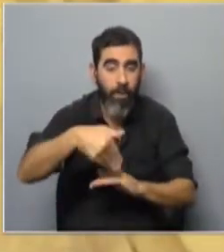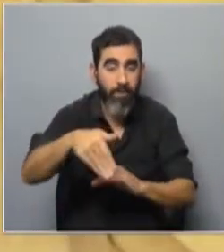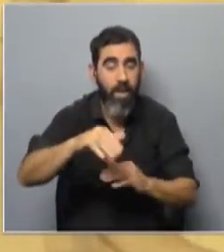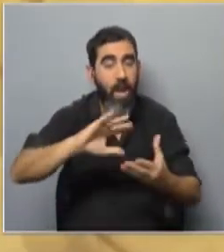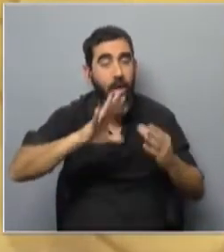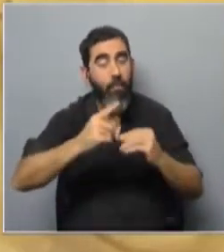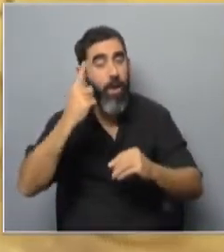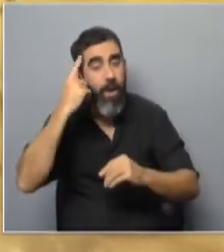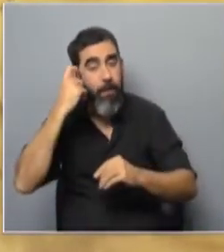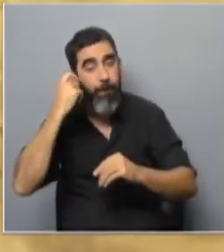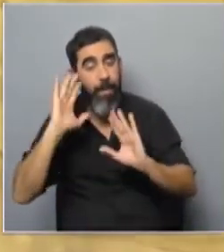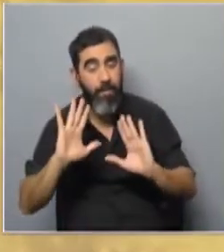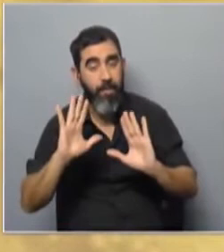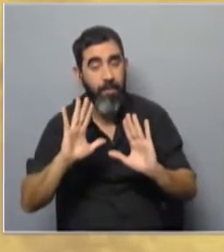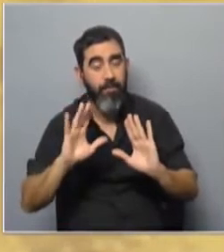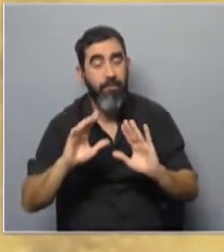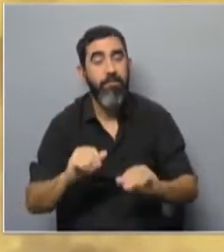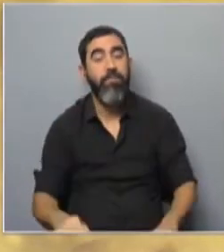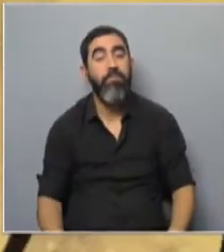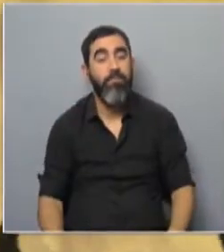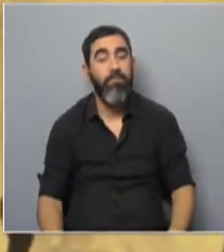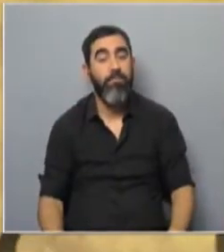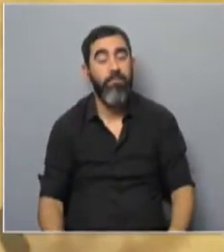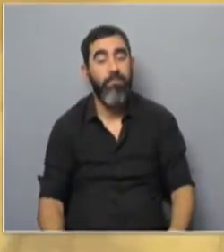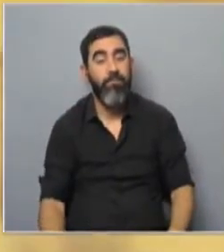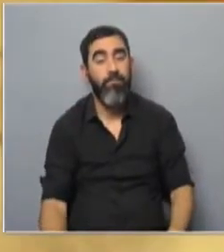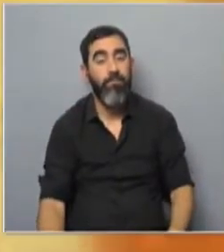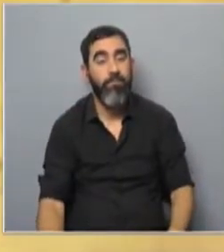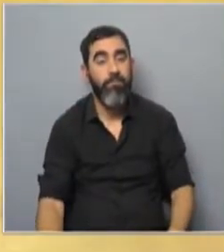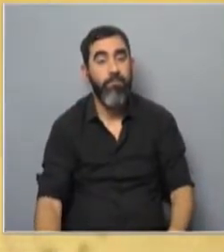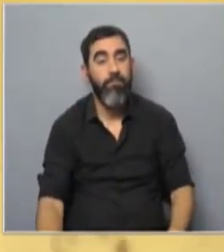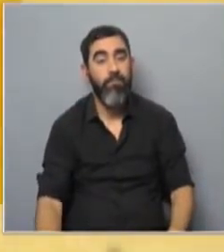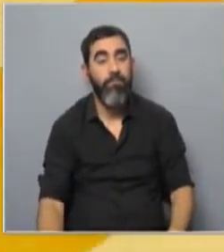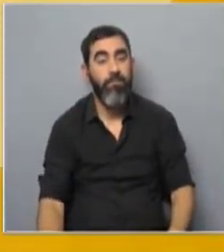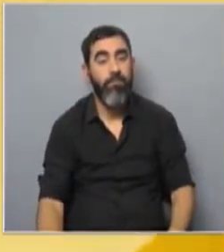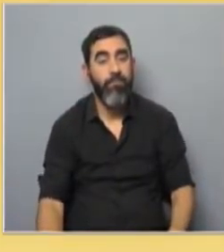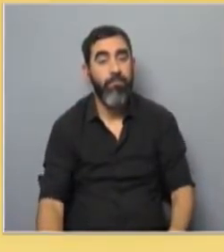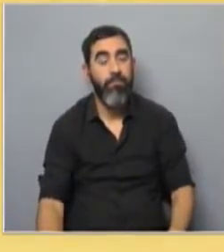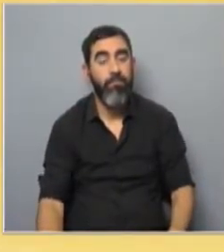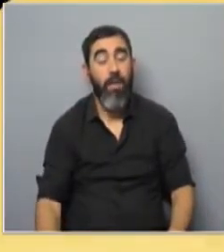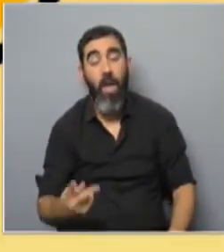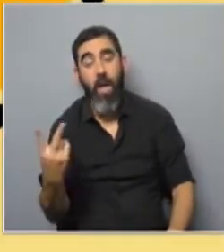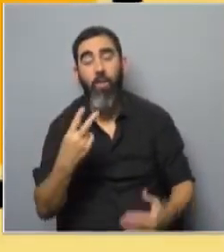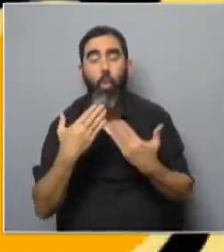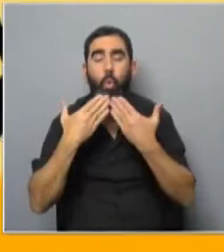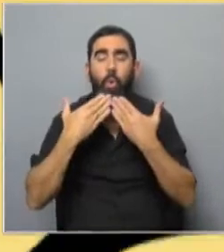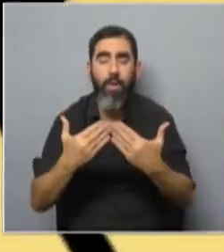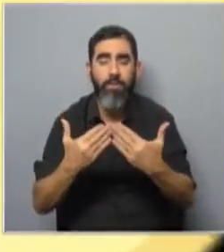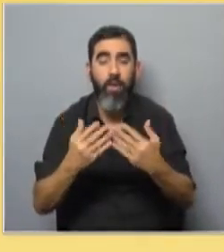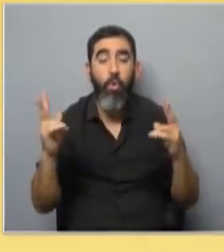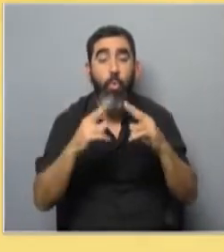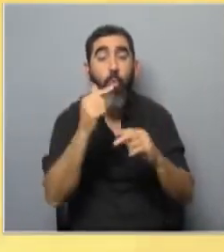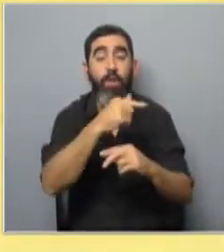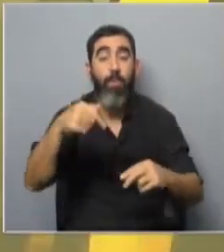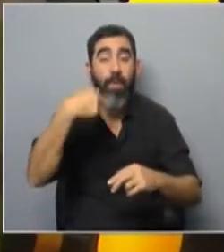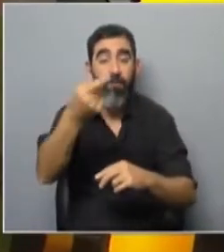manera experimental de reproducir las condiciones completas y no una parte, ni más ni menos. Exactamente. Daniela, Alexandra, muchas gracias. Nos vemos la semana